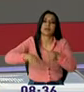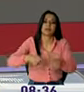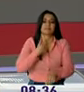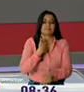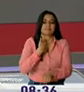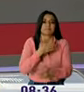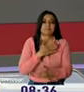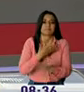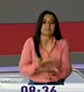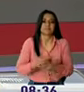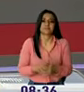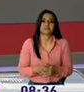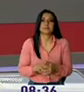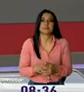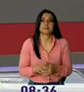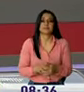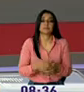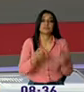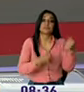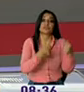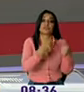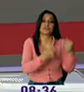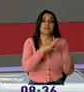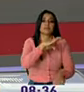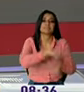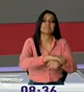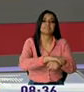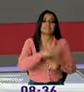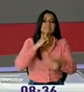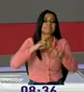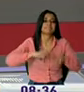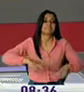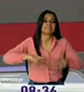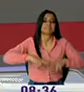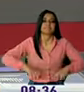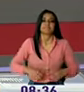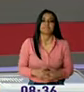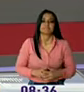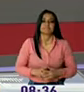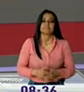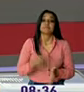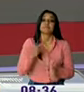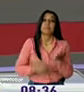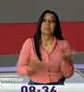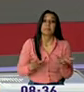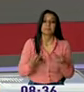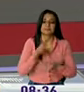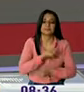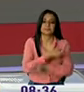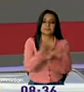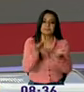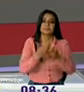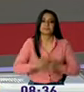El conductor fue retenido, lamentablemente, para las investigaciones. ¿Qué pasó ahí? Le vamos a contar.